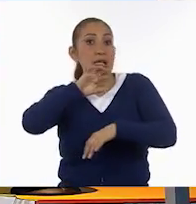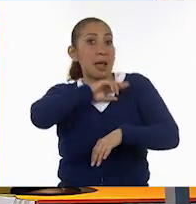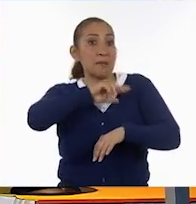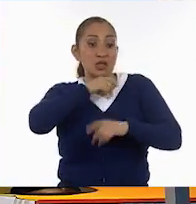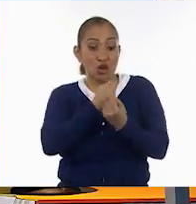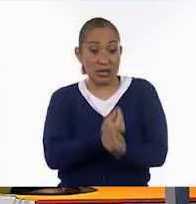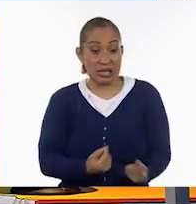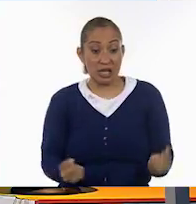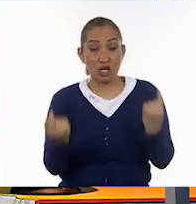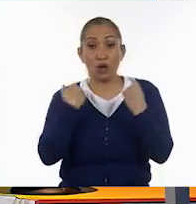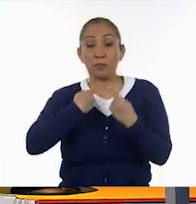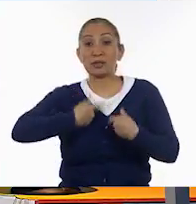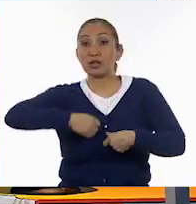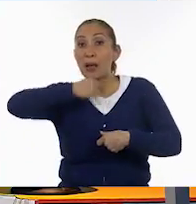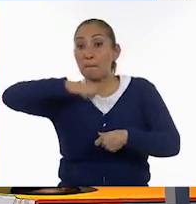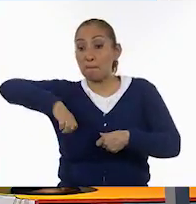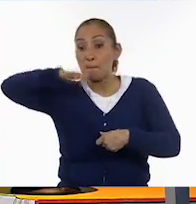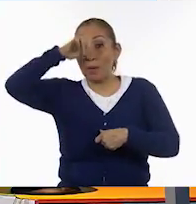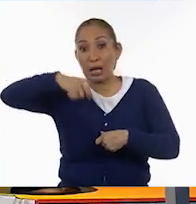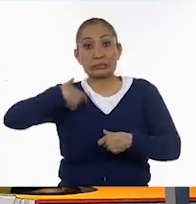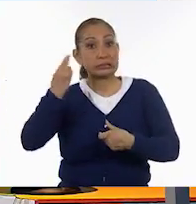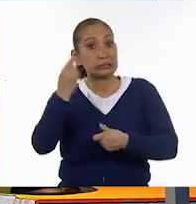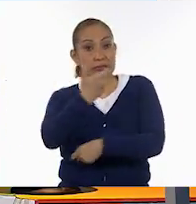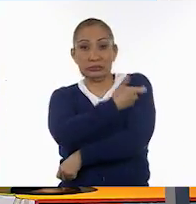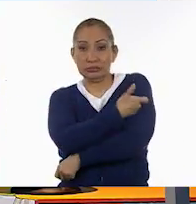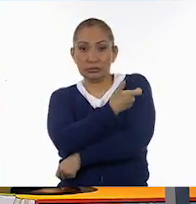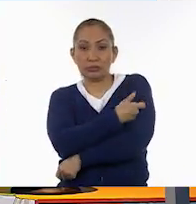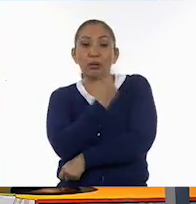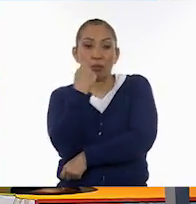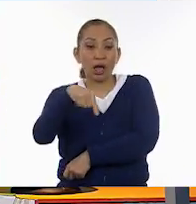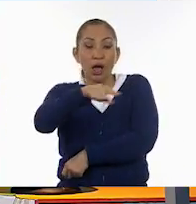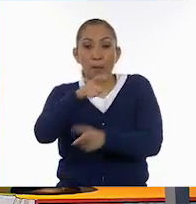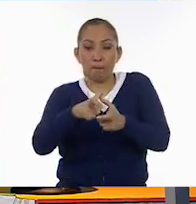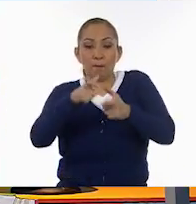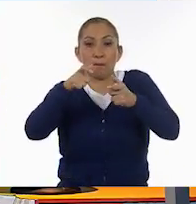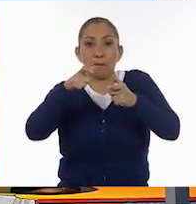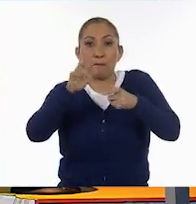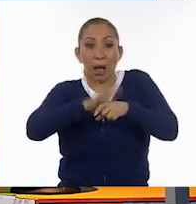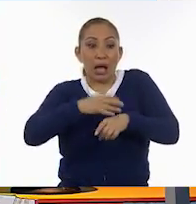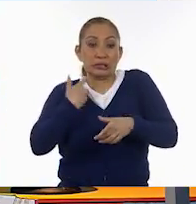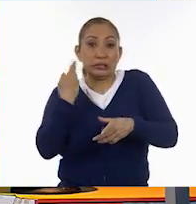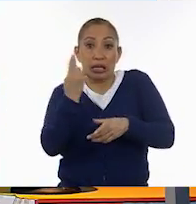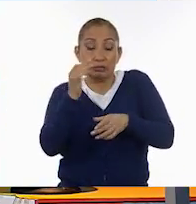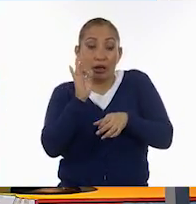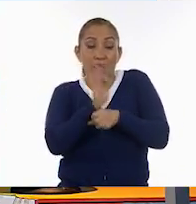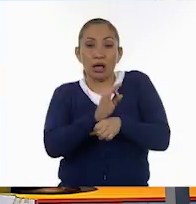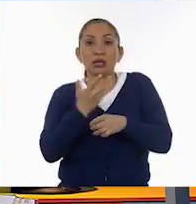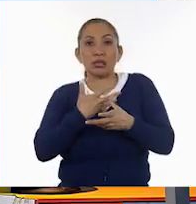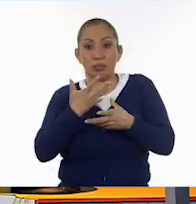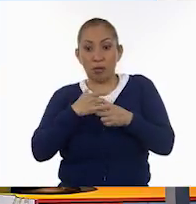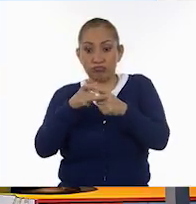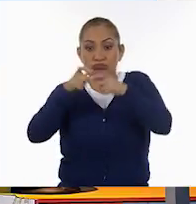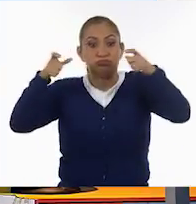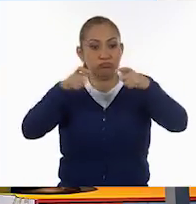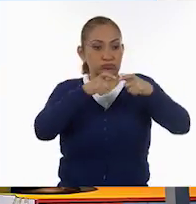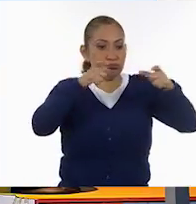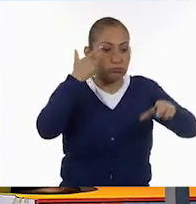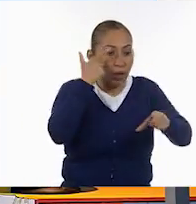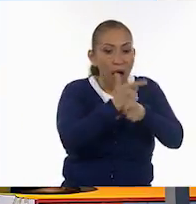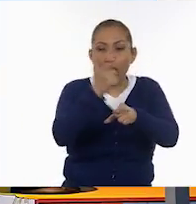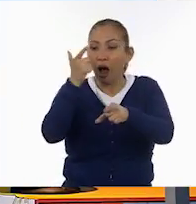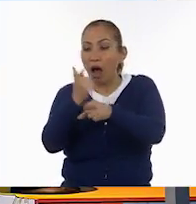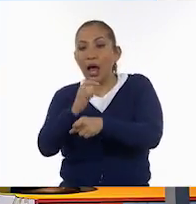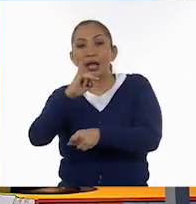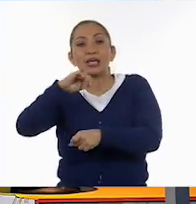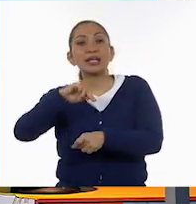a niños como a gente mayor en casa, pues precisamente porque son más vulnerables y tenemos las cantidades ya detectadas por